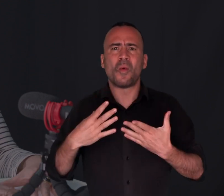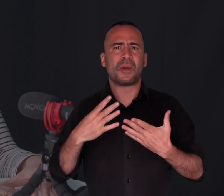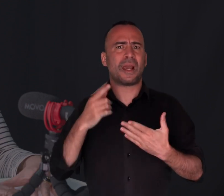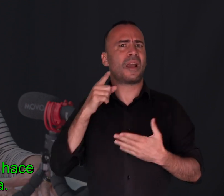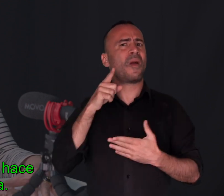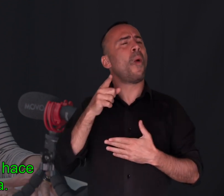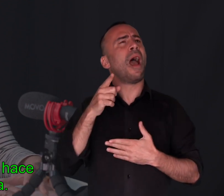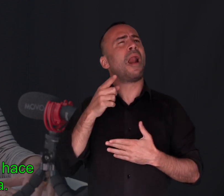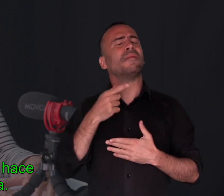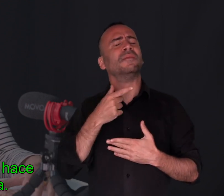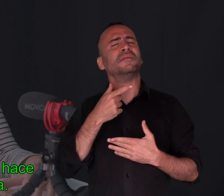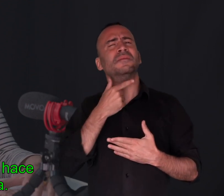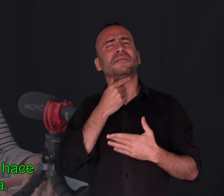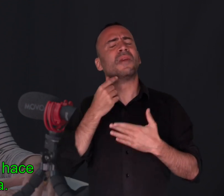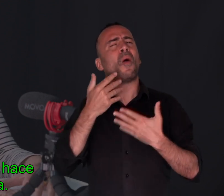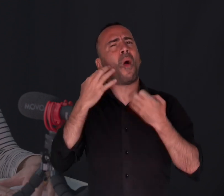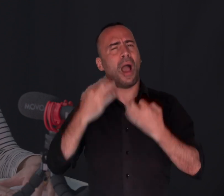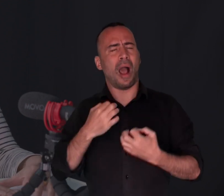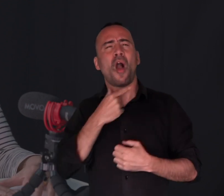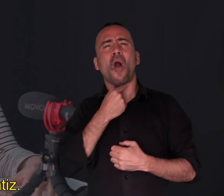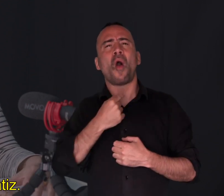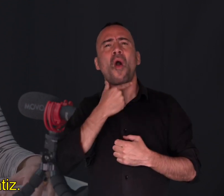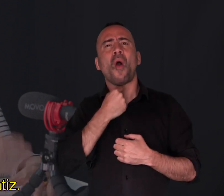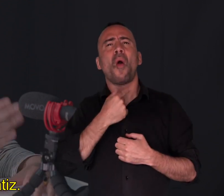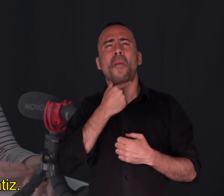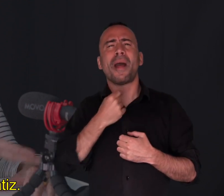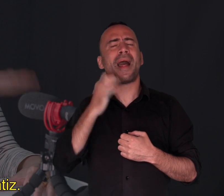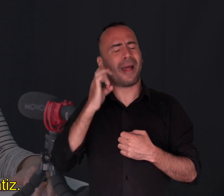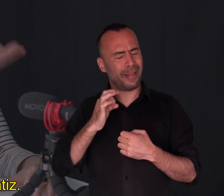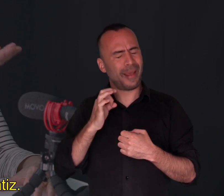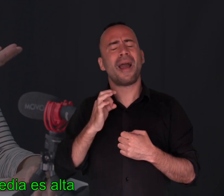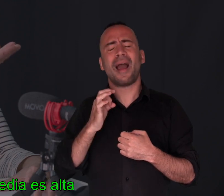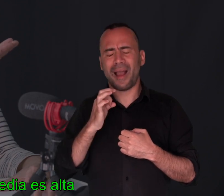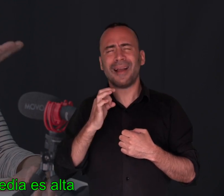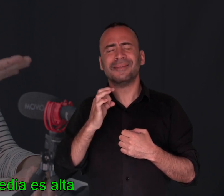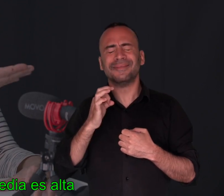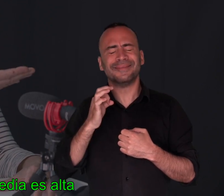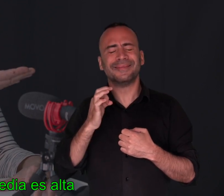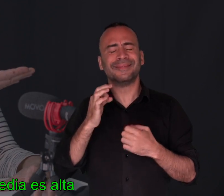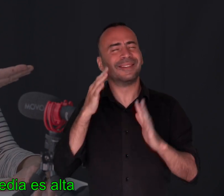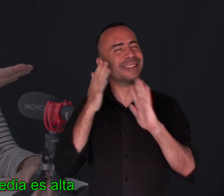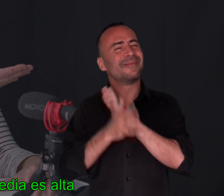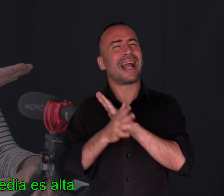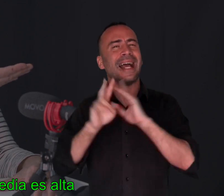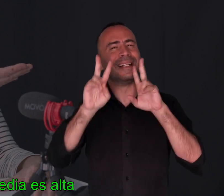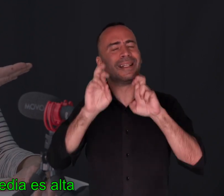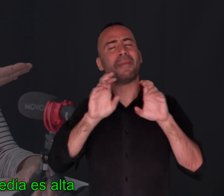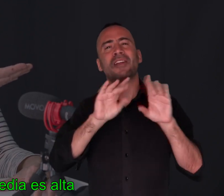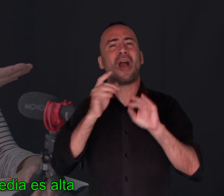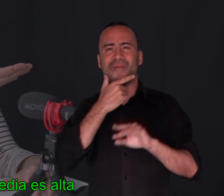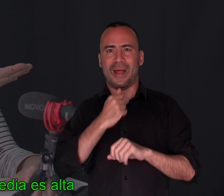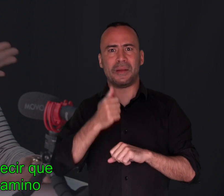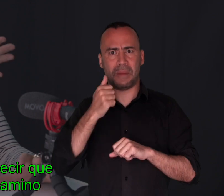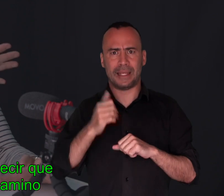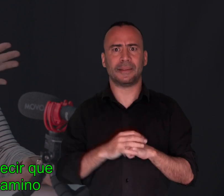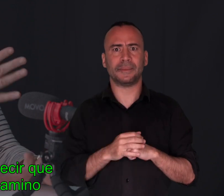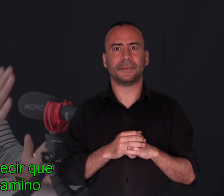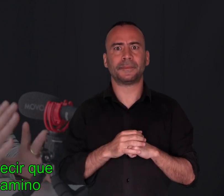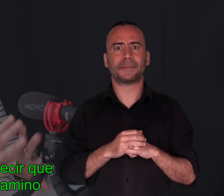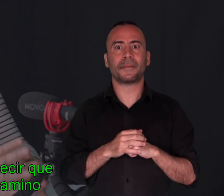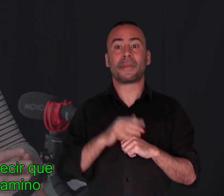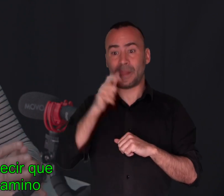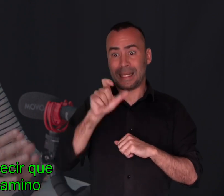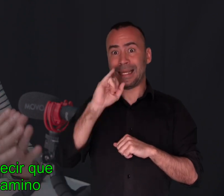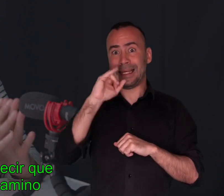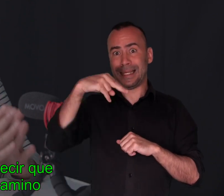mujeres porque no hace parodia entonces la comedia salta y es y y y lo tengo que decir que